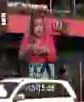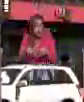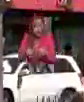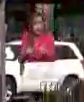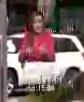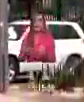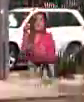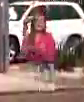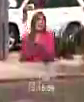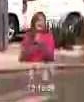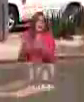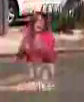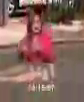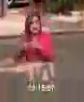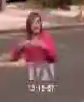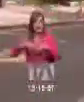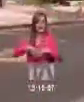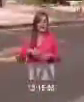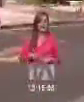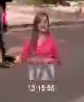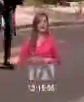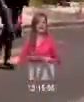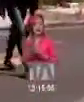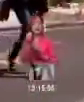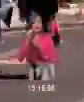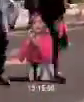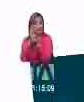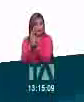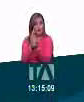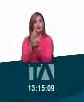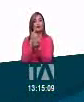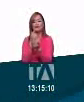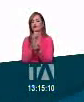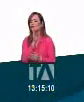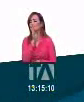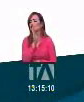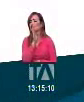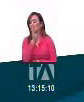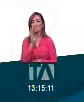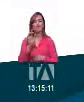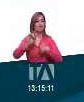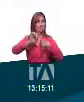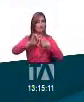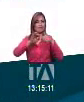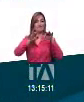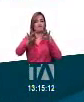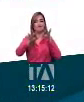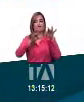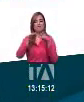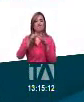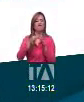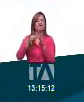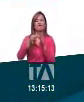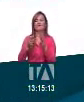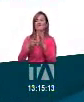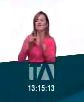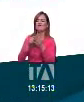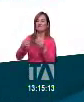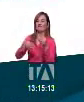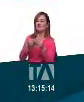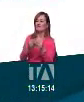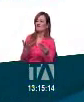el proyecto de ley de reforma a la seguridad social, la información expuesta deberá siempre contener además una explicación o guía para la